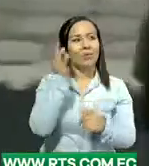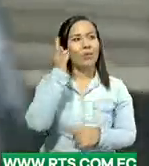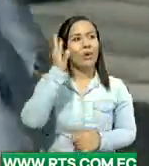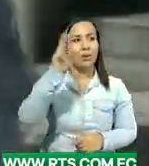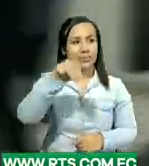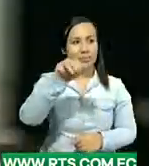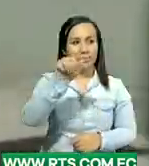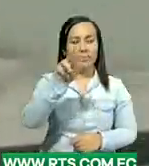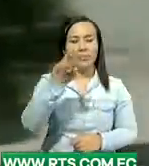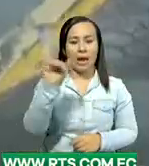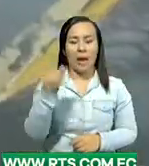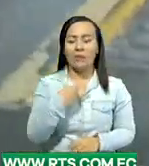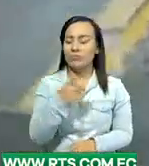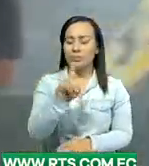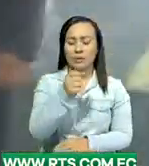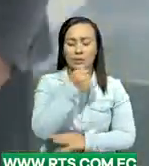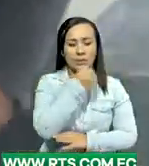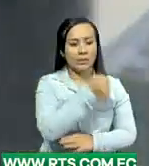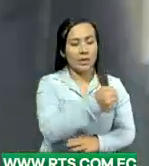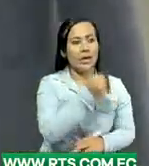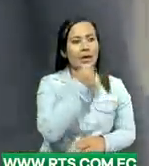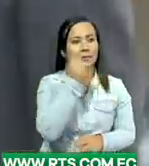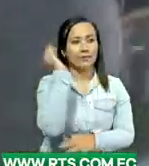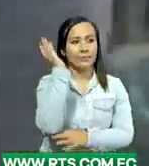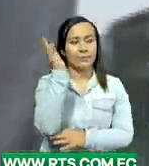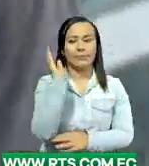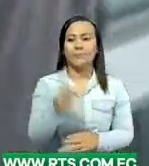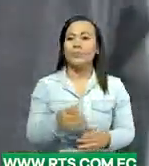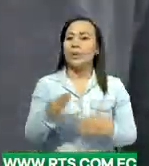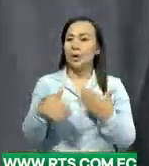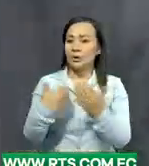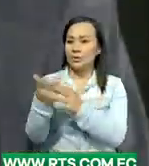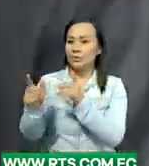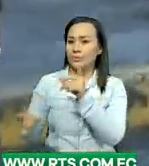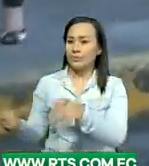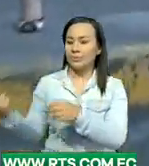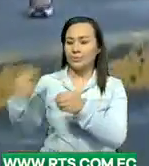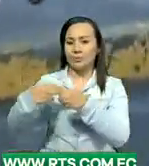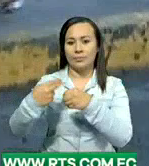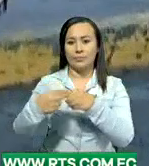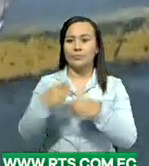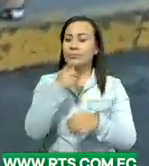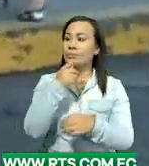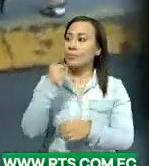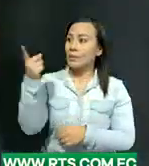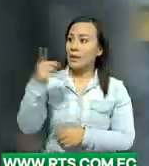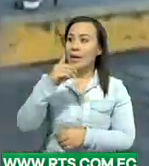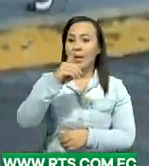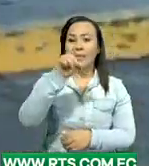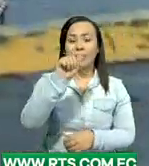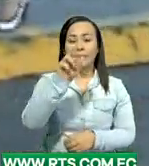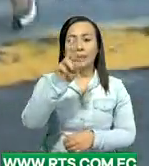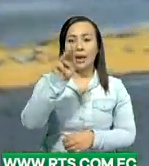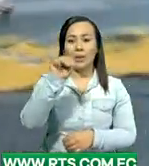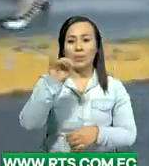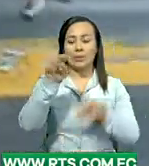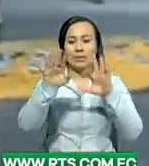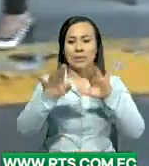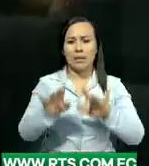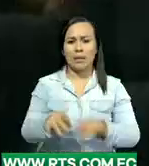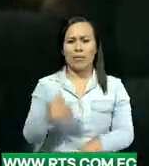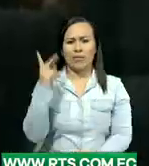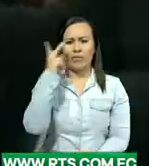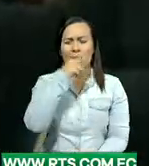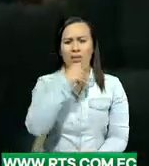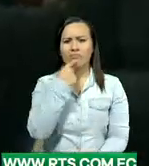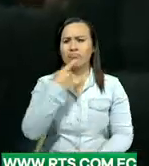evitó dar declaraciones, así también como miembros del Consejo de Participación. Su secretario Darwin Seraquive desmintió la falsa noticia